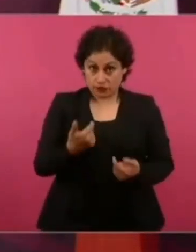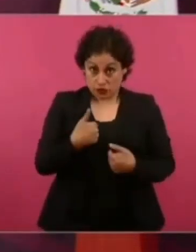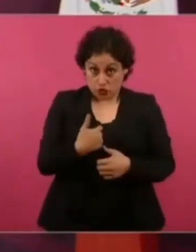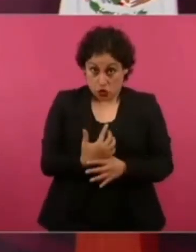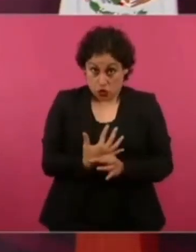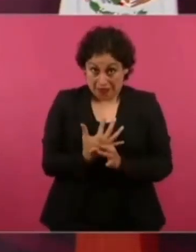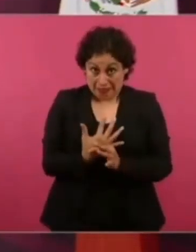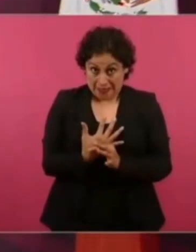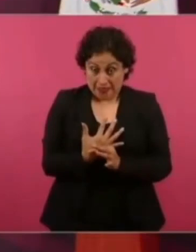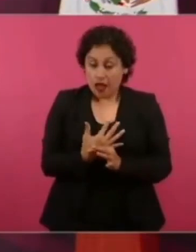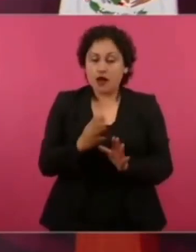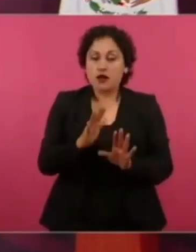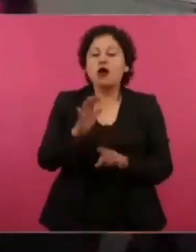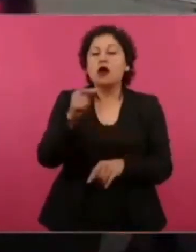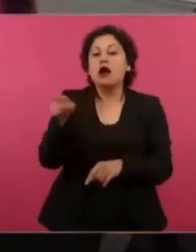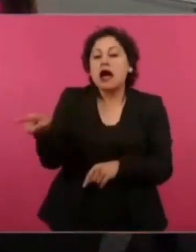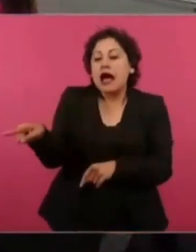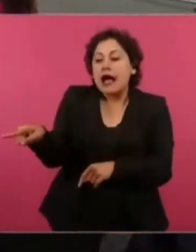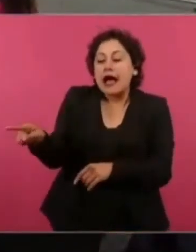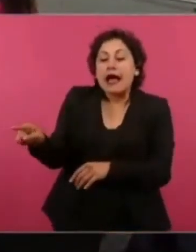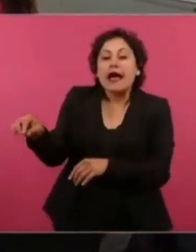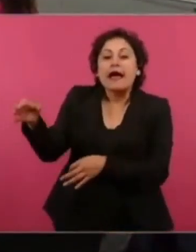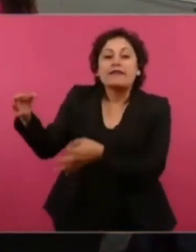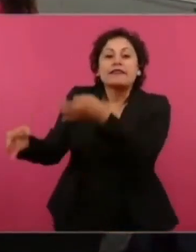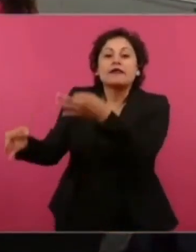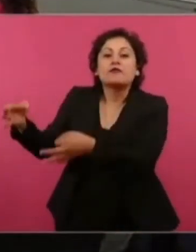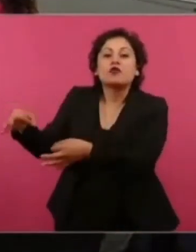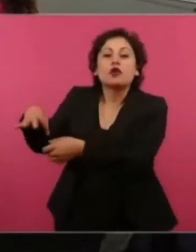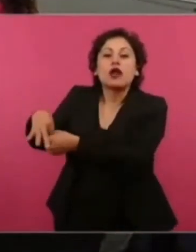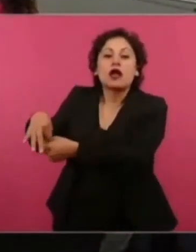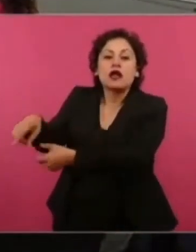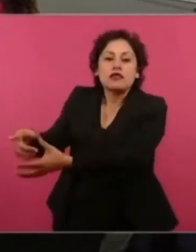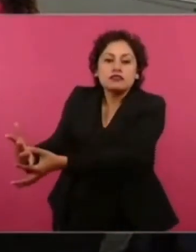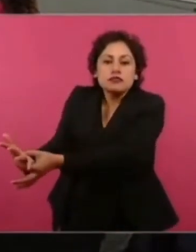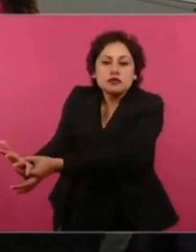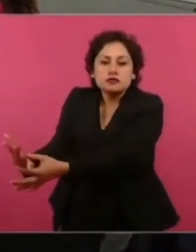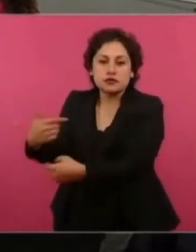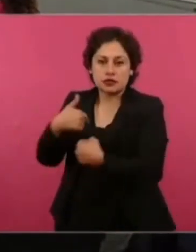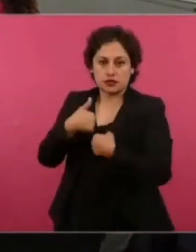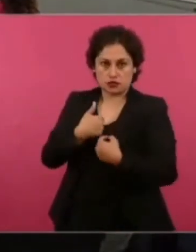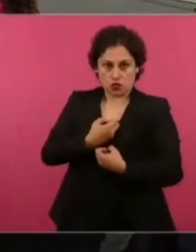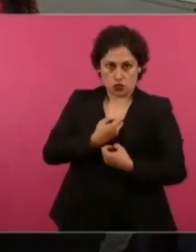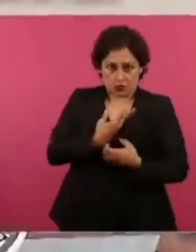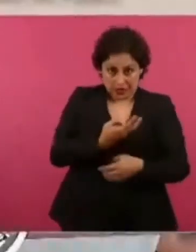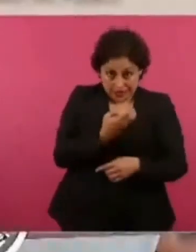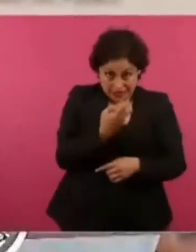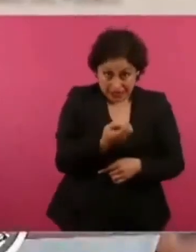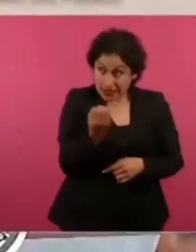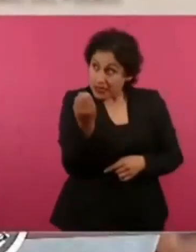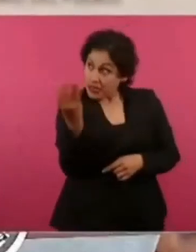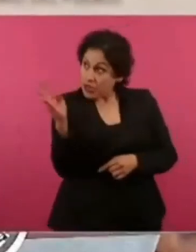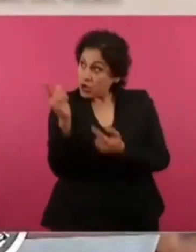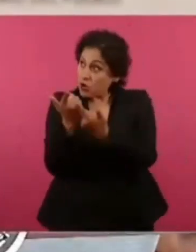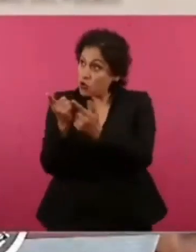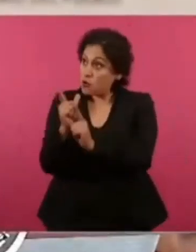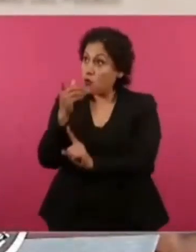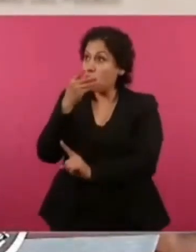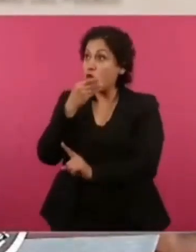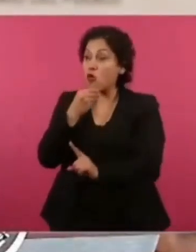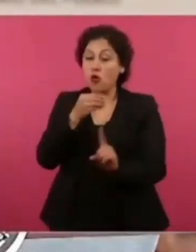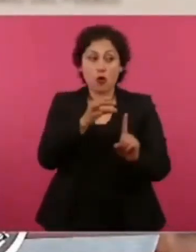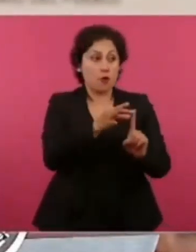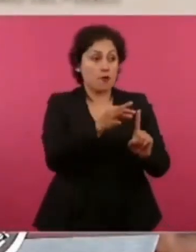eso dice el tribunal. Fue elegida por un grupo de hombres que la han impuesto. O sea,